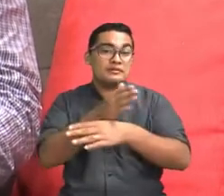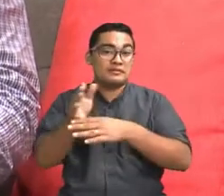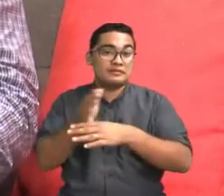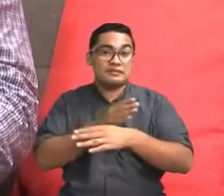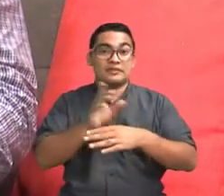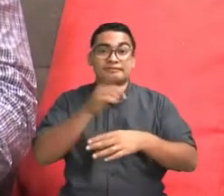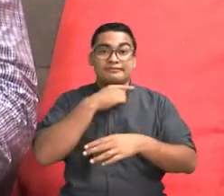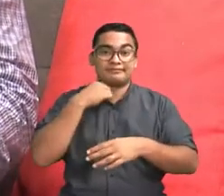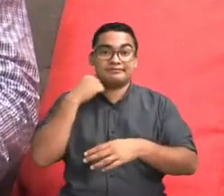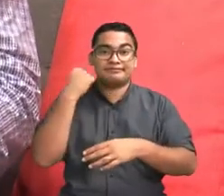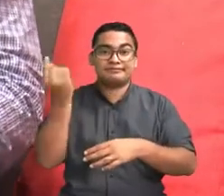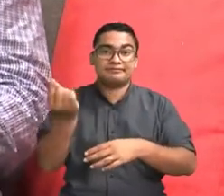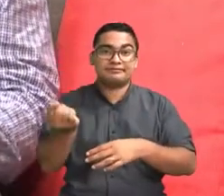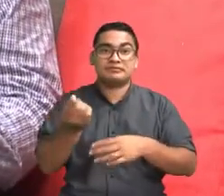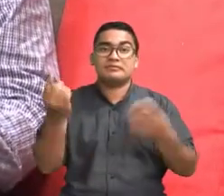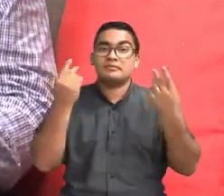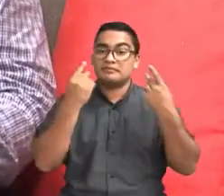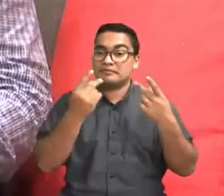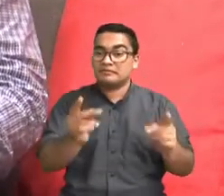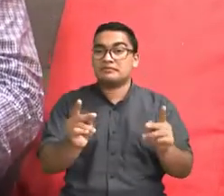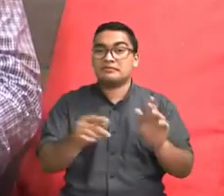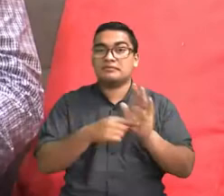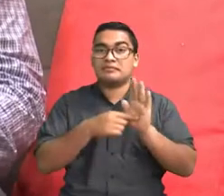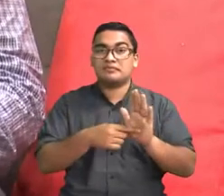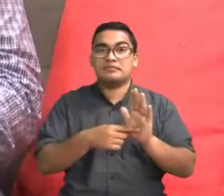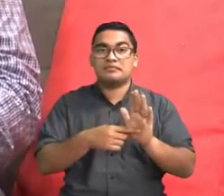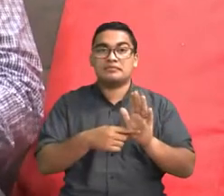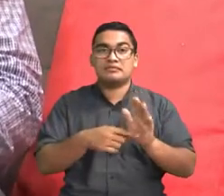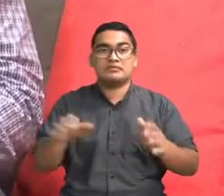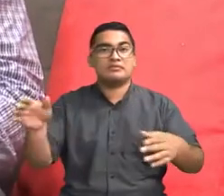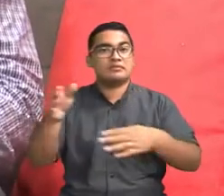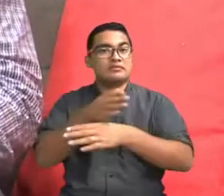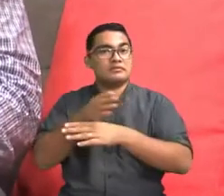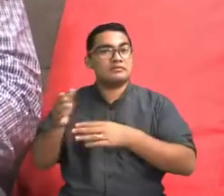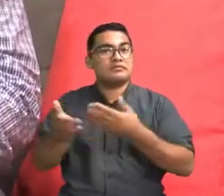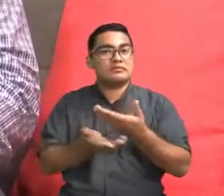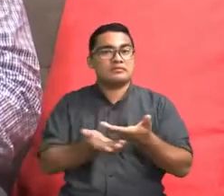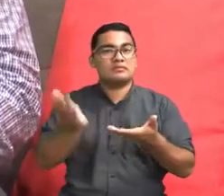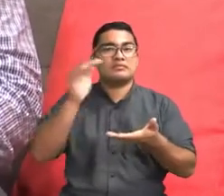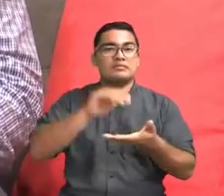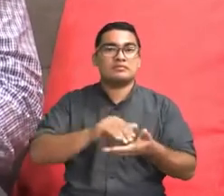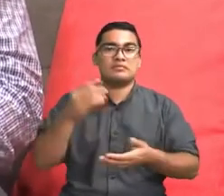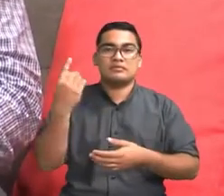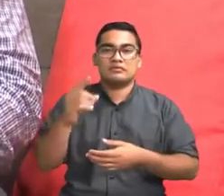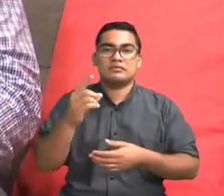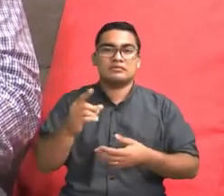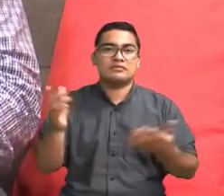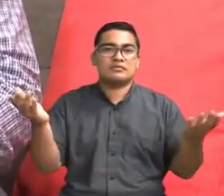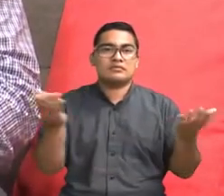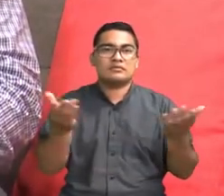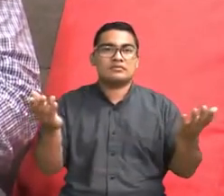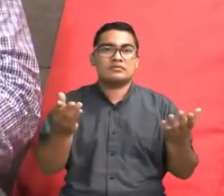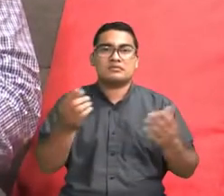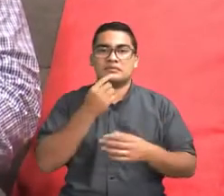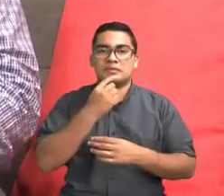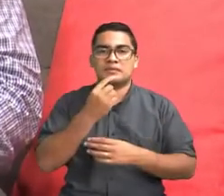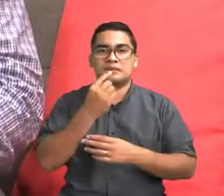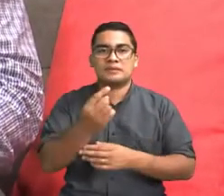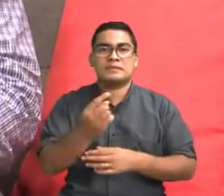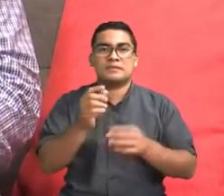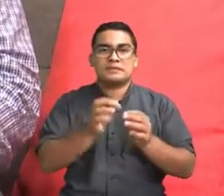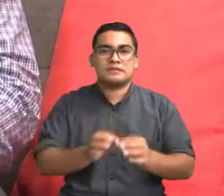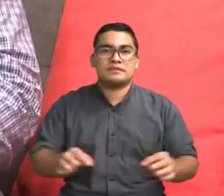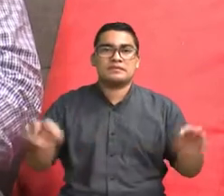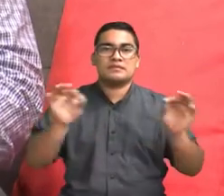bastante poco determinables. Sin embargo, cuando lo vemos en el ejercicio del proceso de restitución de derechos, quisiera, sin ánimo de salirnos del tema, solo mencionarlo como